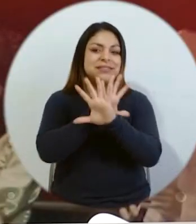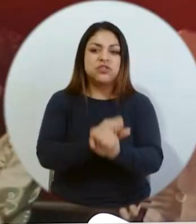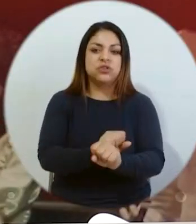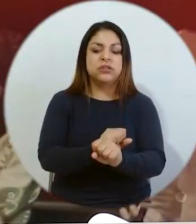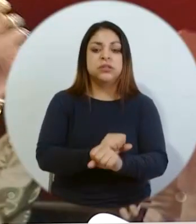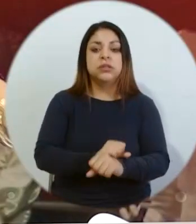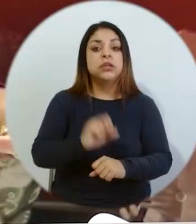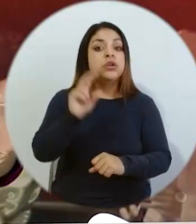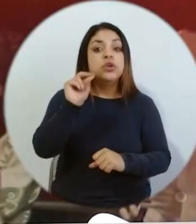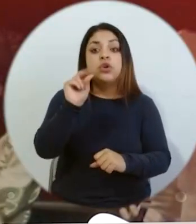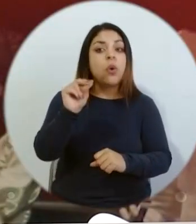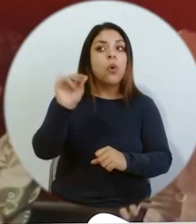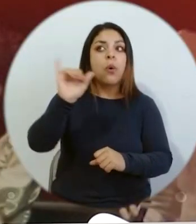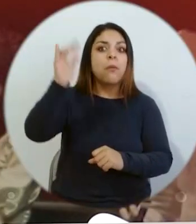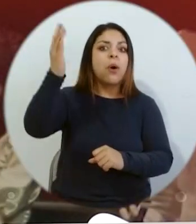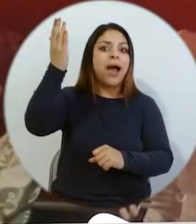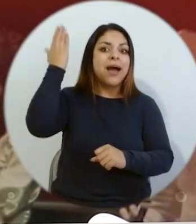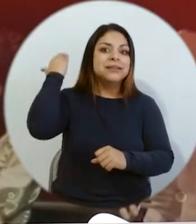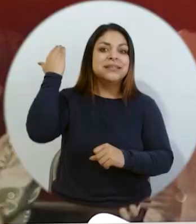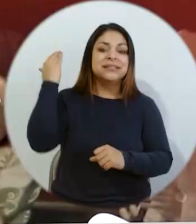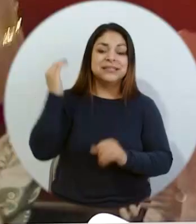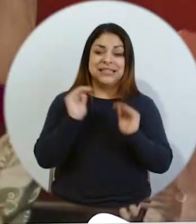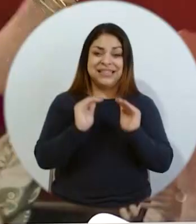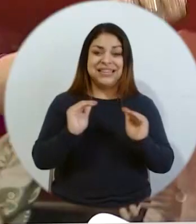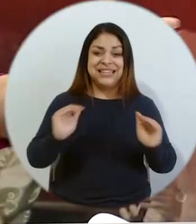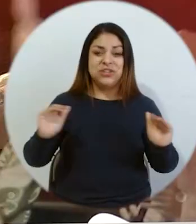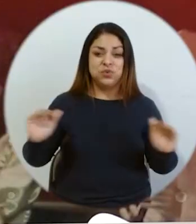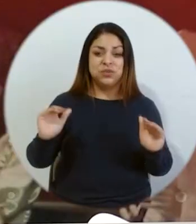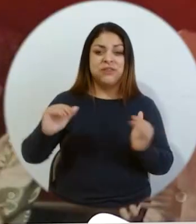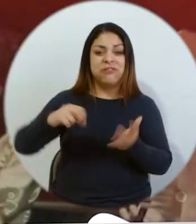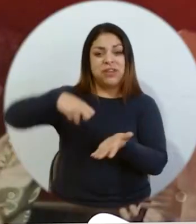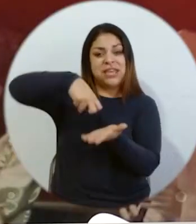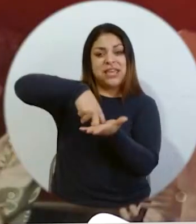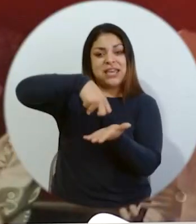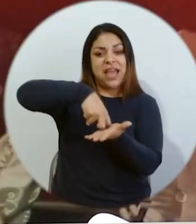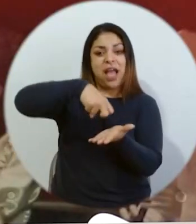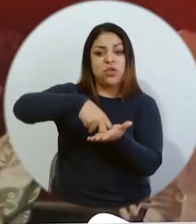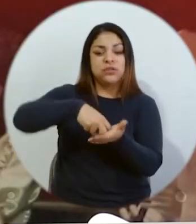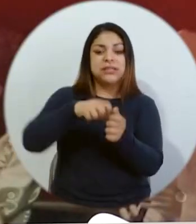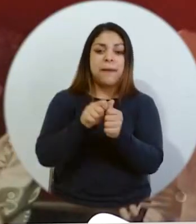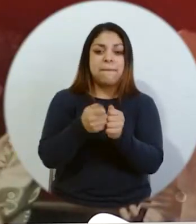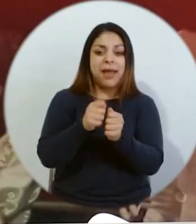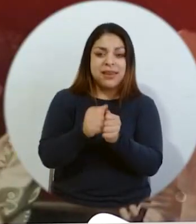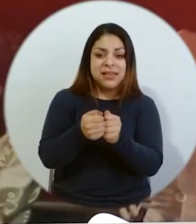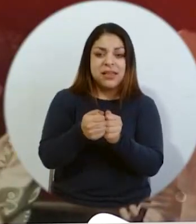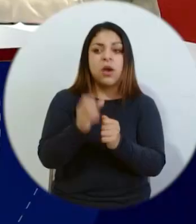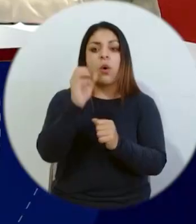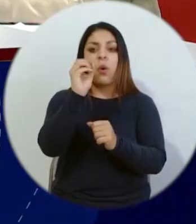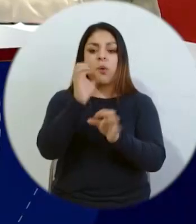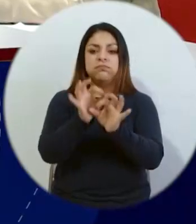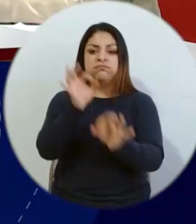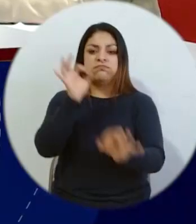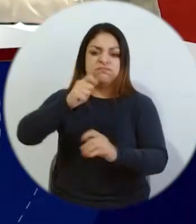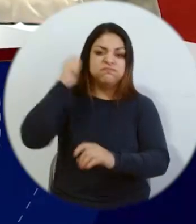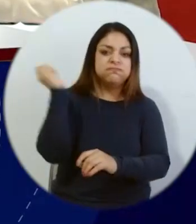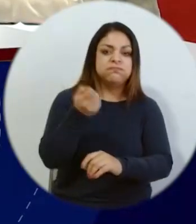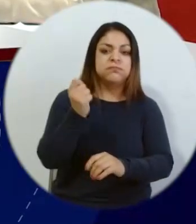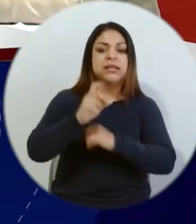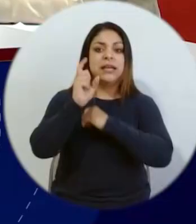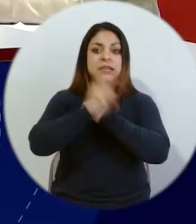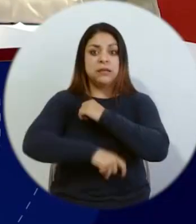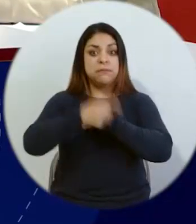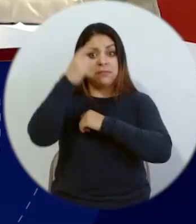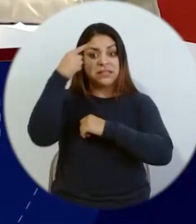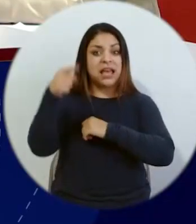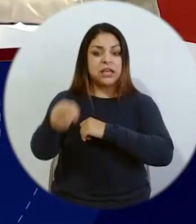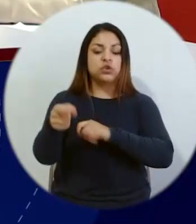de chicos que fueron hincados en maní, que les volaron con el palo de la escoba, o cosas que eran tortura y se llamaron castigos. Tenemos